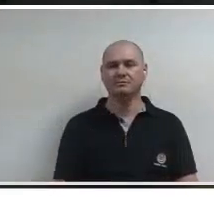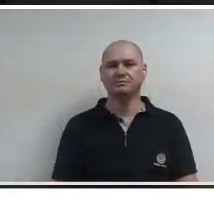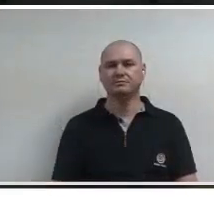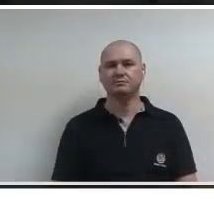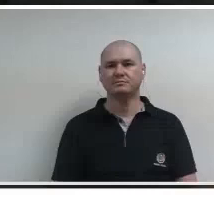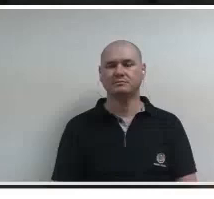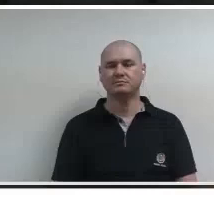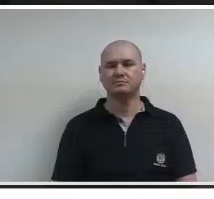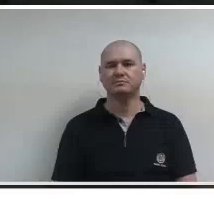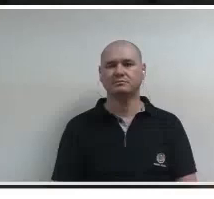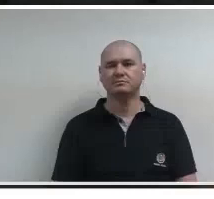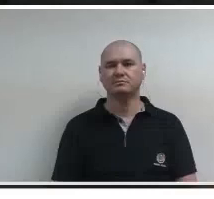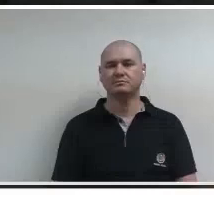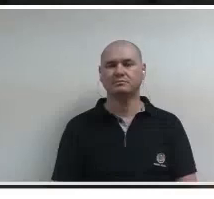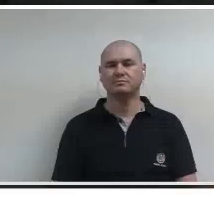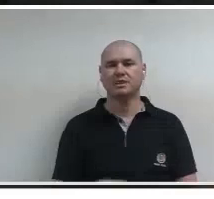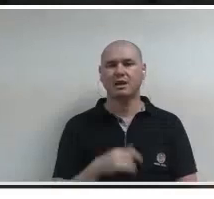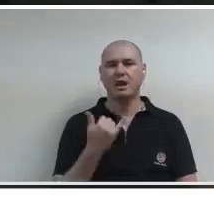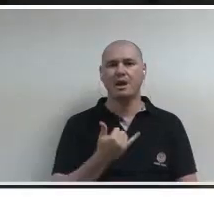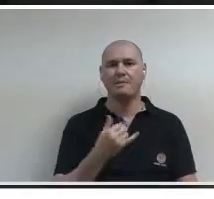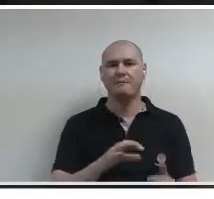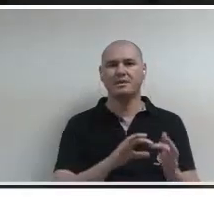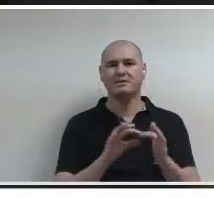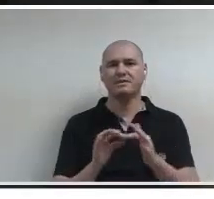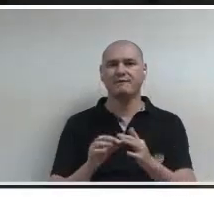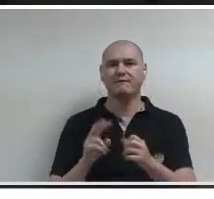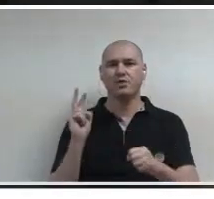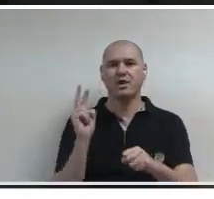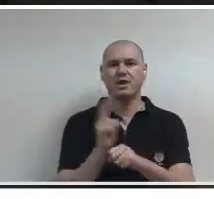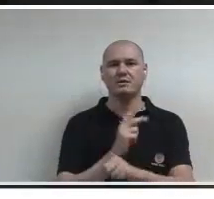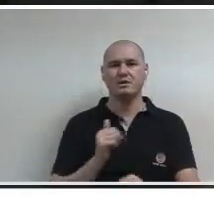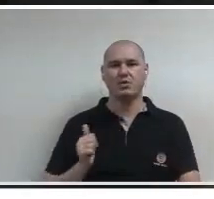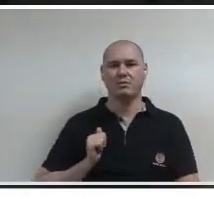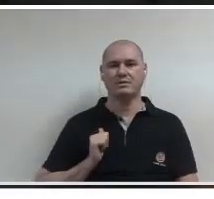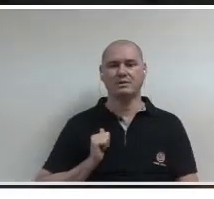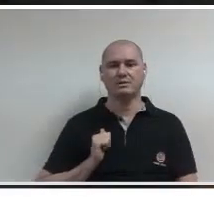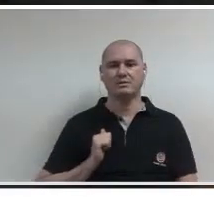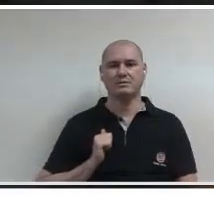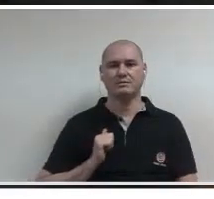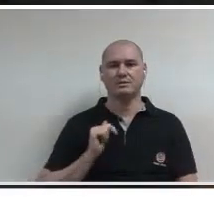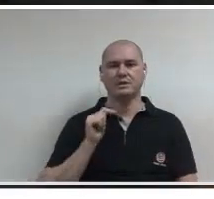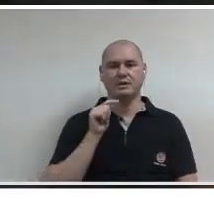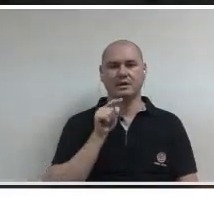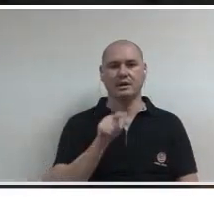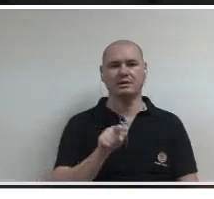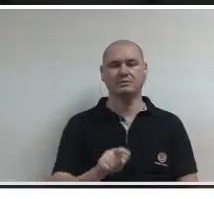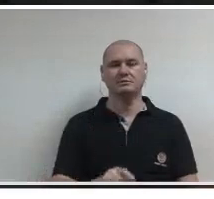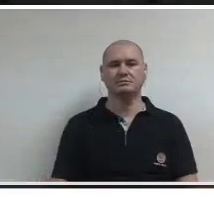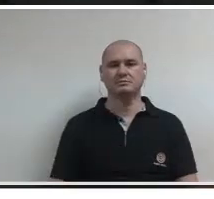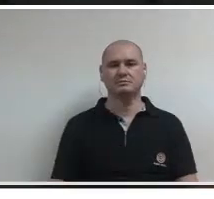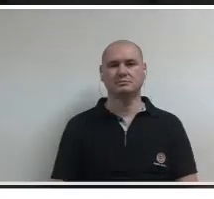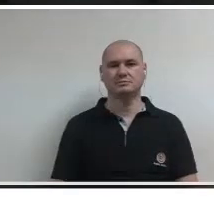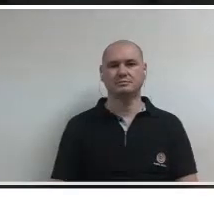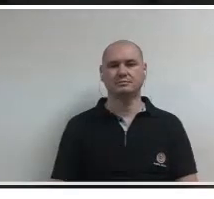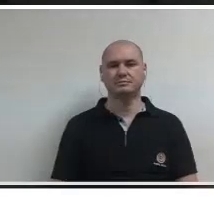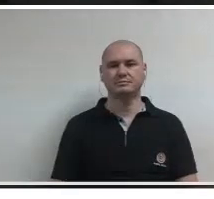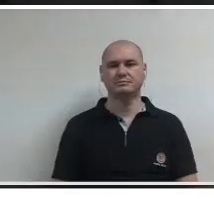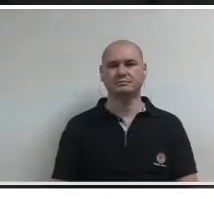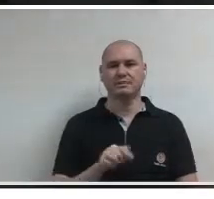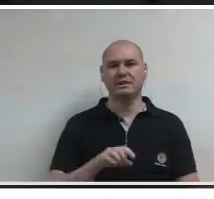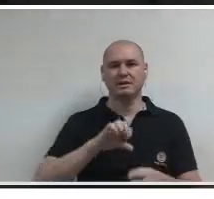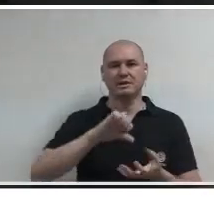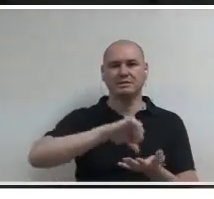Se ve, o ICO con Arigina, y pues Jueteco, ahora tiene especialización en violencia doméstica, pe. Ámbito del Departamento